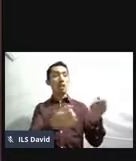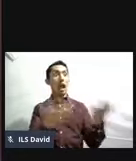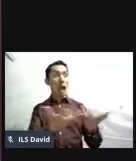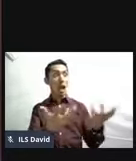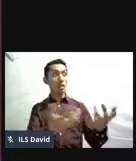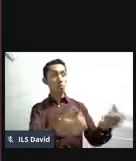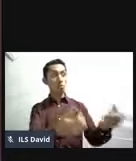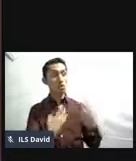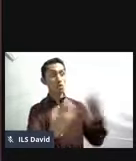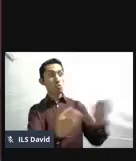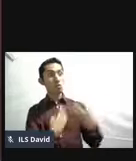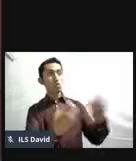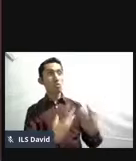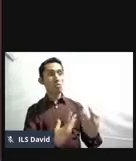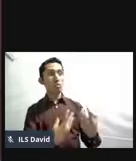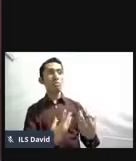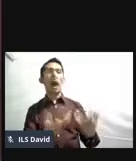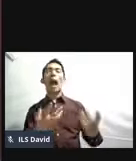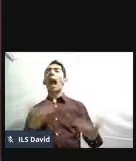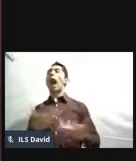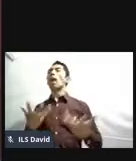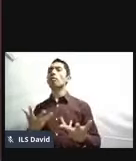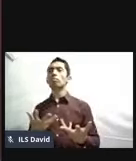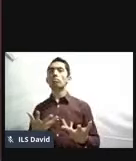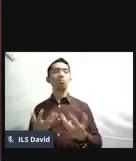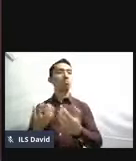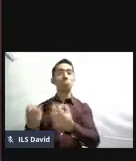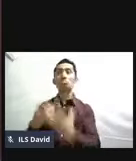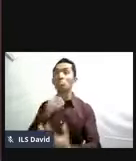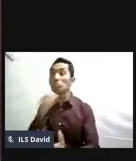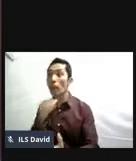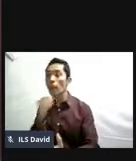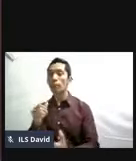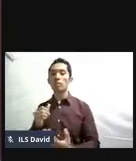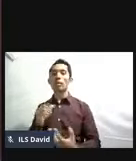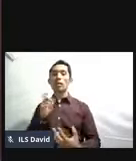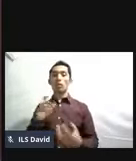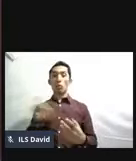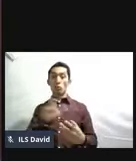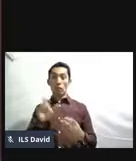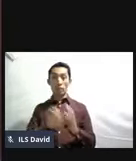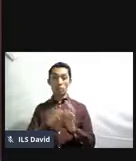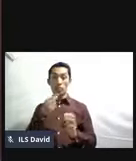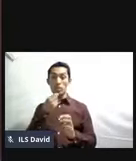niñas y niños va a ser la desestimación o la desmotivación